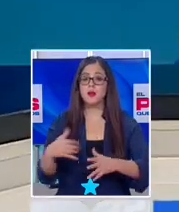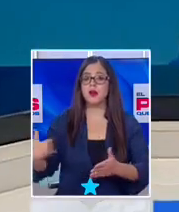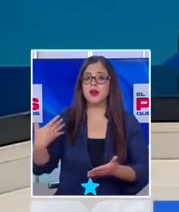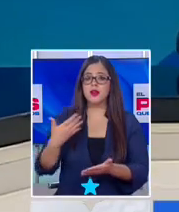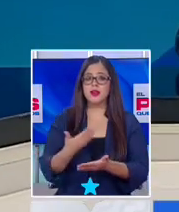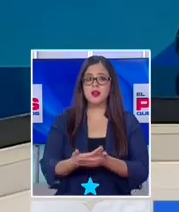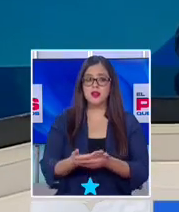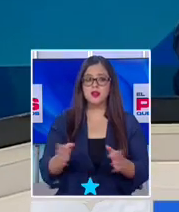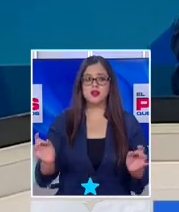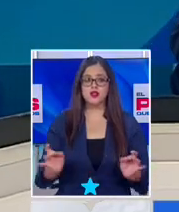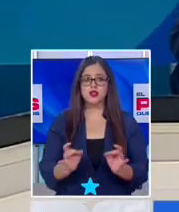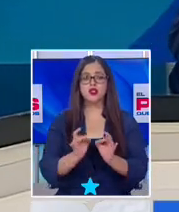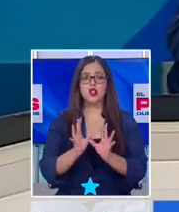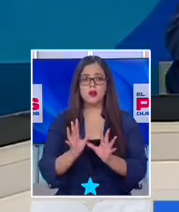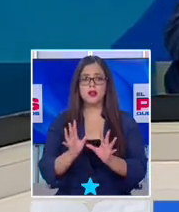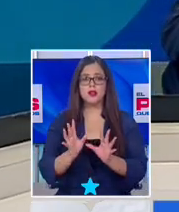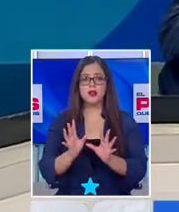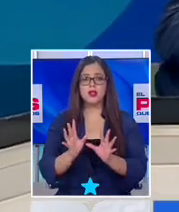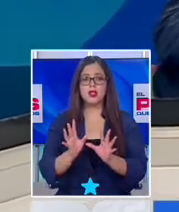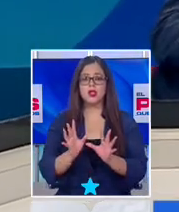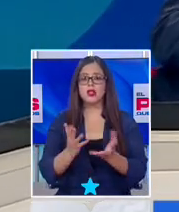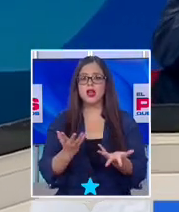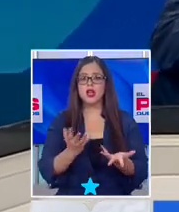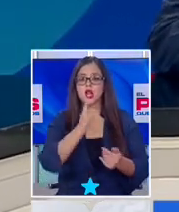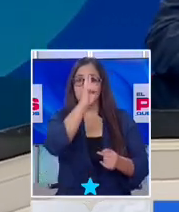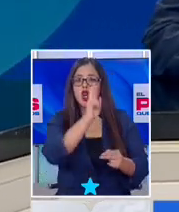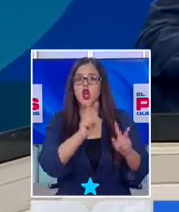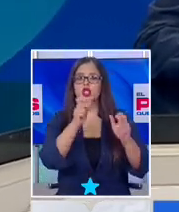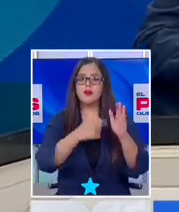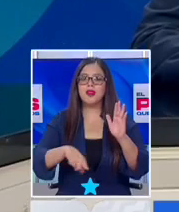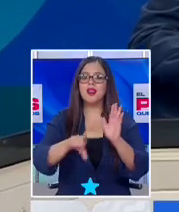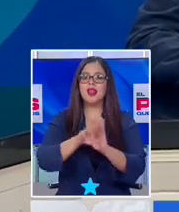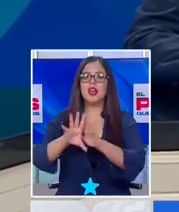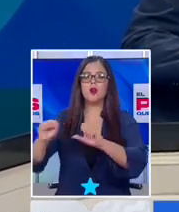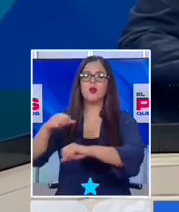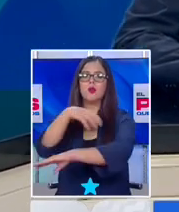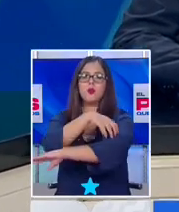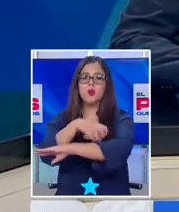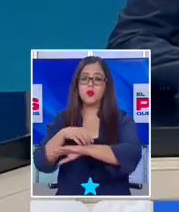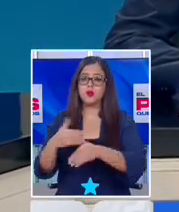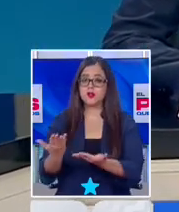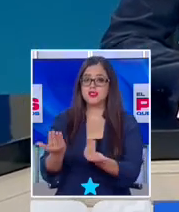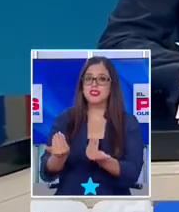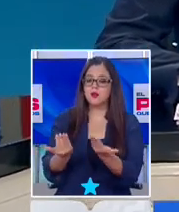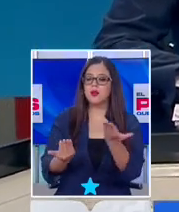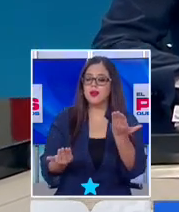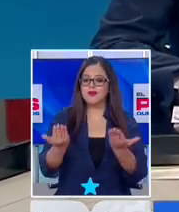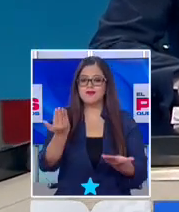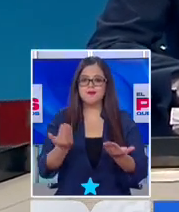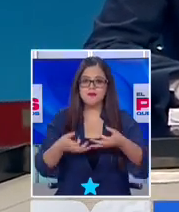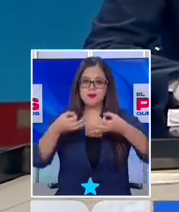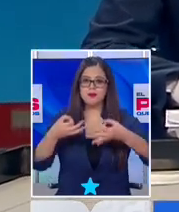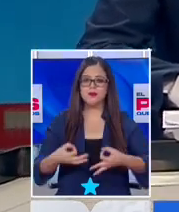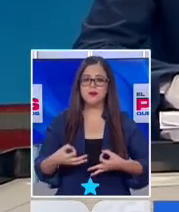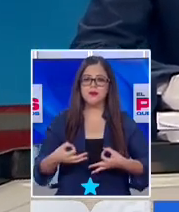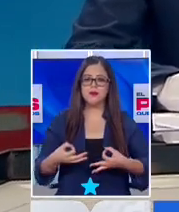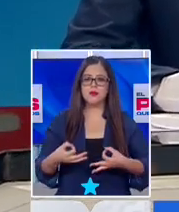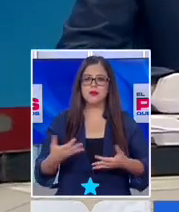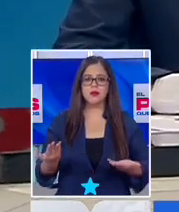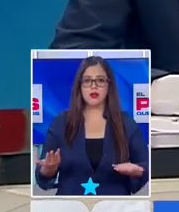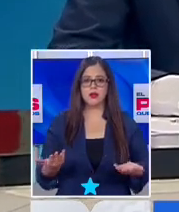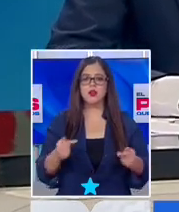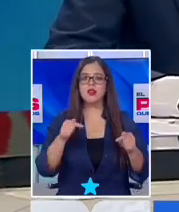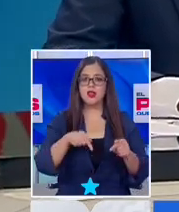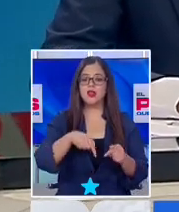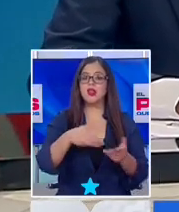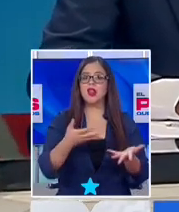momento estaría teniendo atribuciones respecto de lo que son las leyes de acuerdo regional entonces necesitamos un contrapeso más efectivo cierto entre este